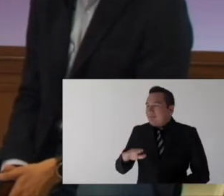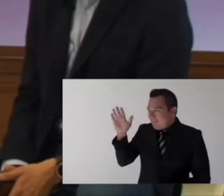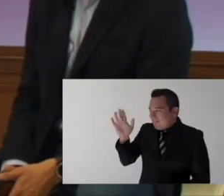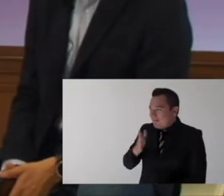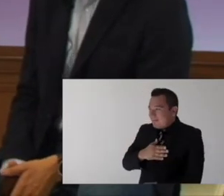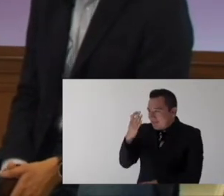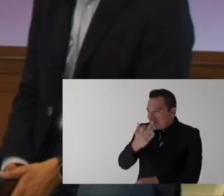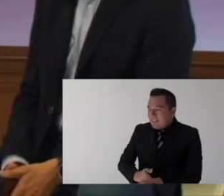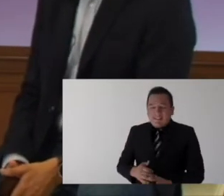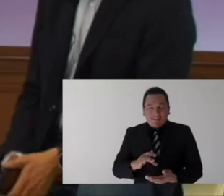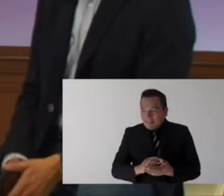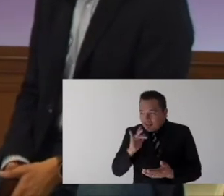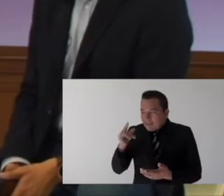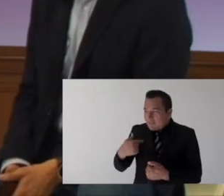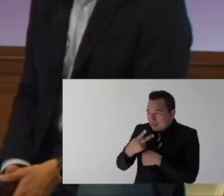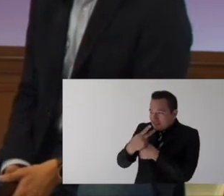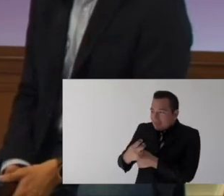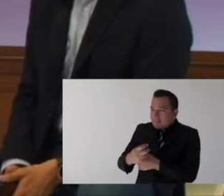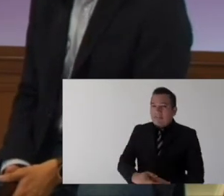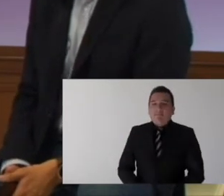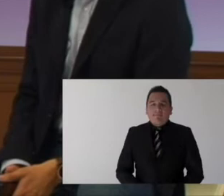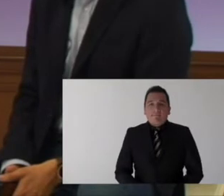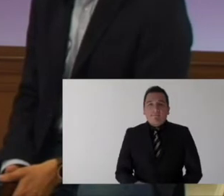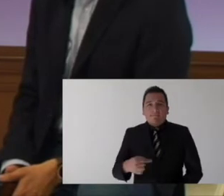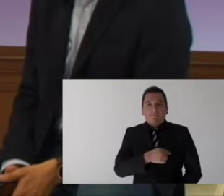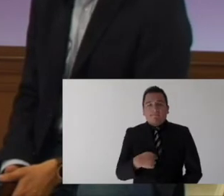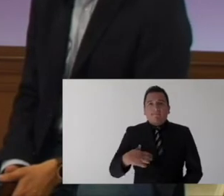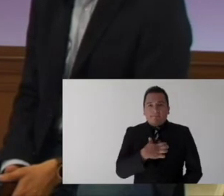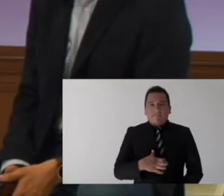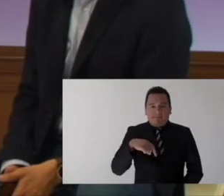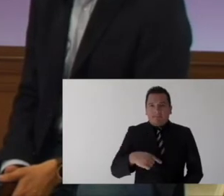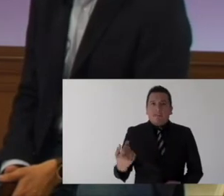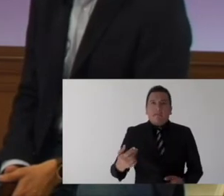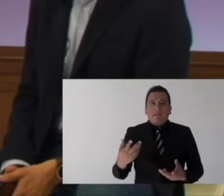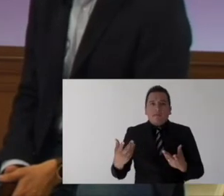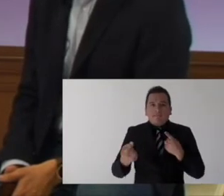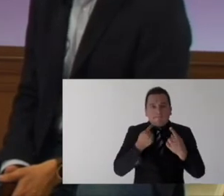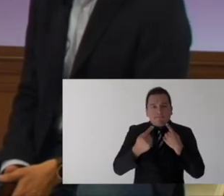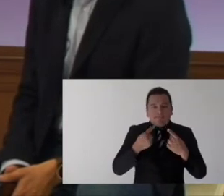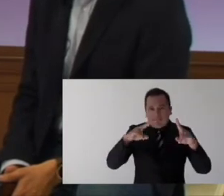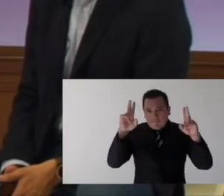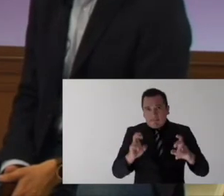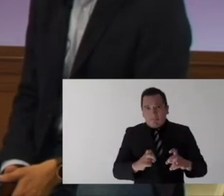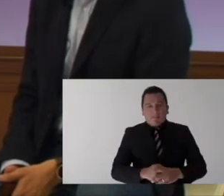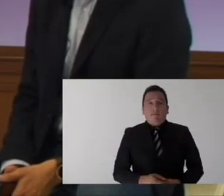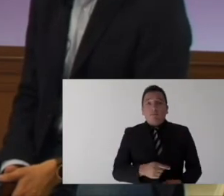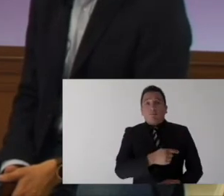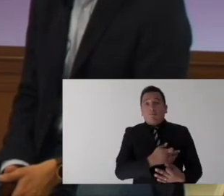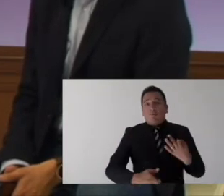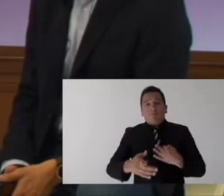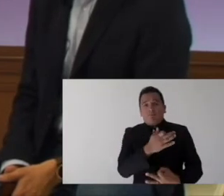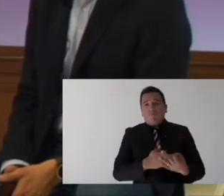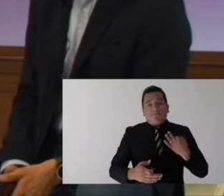gracias por la invitación, Gustavo. Al contrario, es un gusto estar acá con ustedes y platicar de estos temas que nos